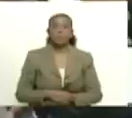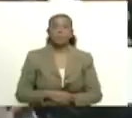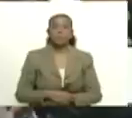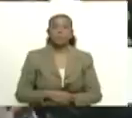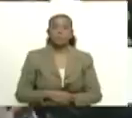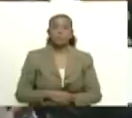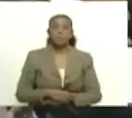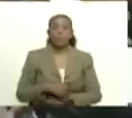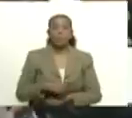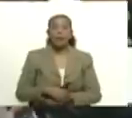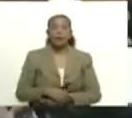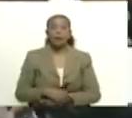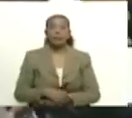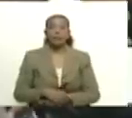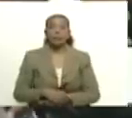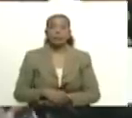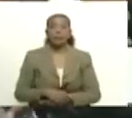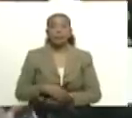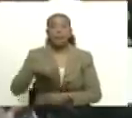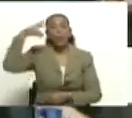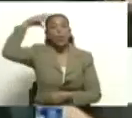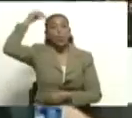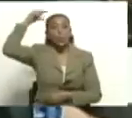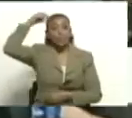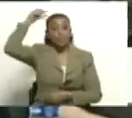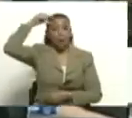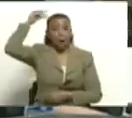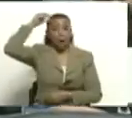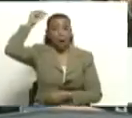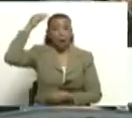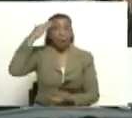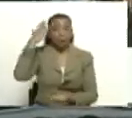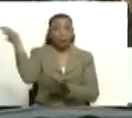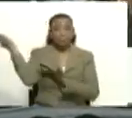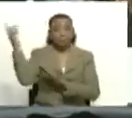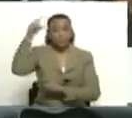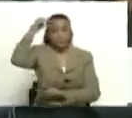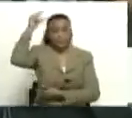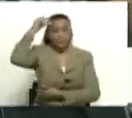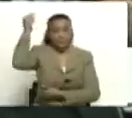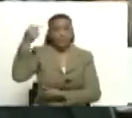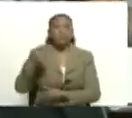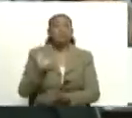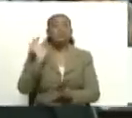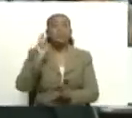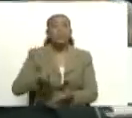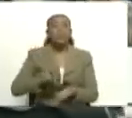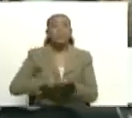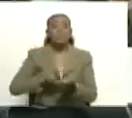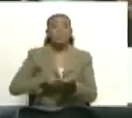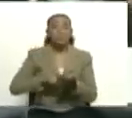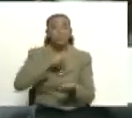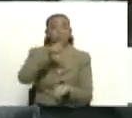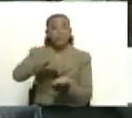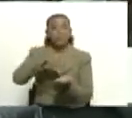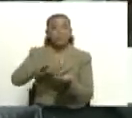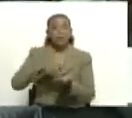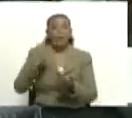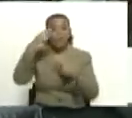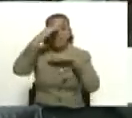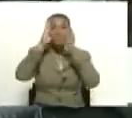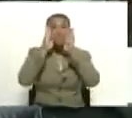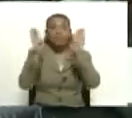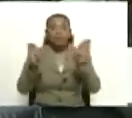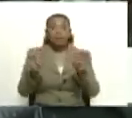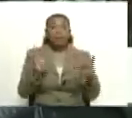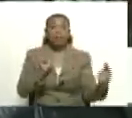Señor presidente, colegas parlamentarios y por supuesto el pueblo de Venezuela que quizás está muy pendiente de